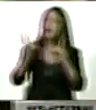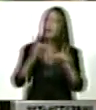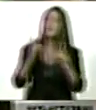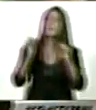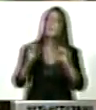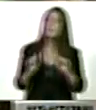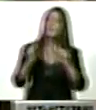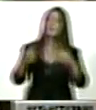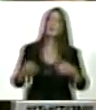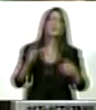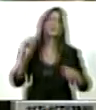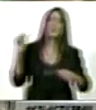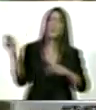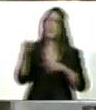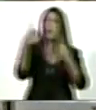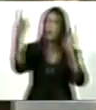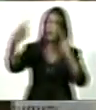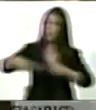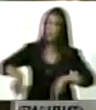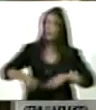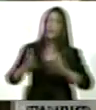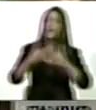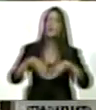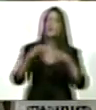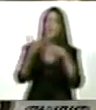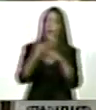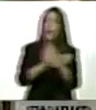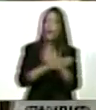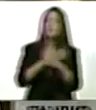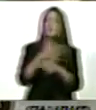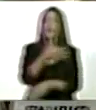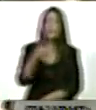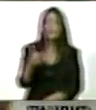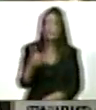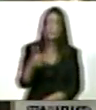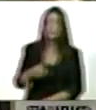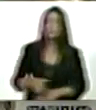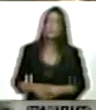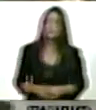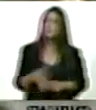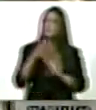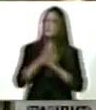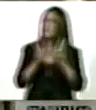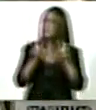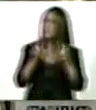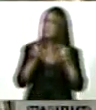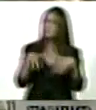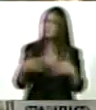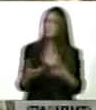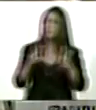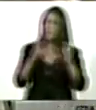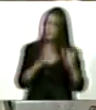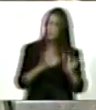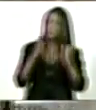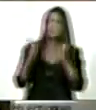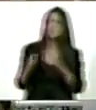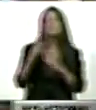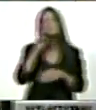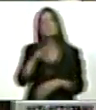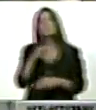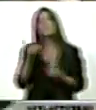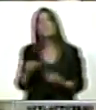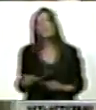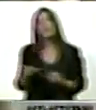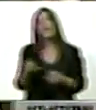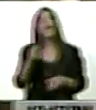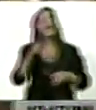ese consenso que se logró establecer en esas reuniones previas con la MUD. ¿Y qué sería lo nuevo de esta nueva fase, tomando en consideración que,